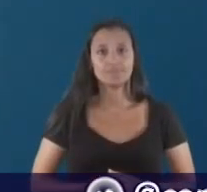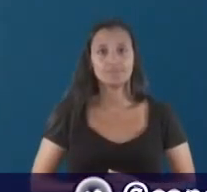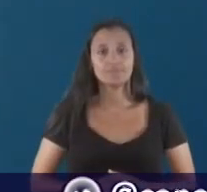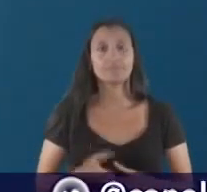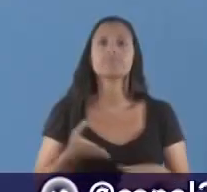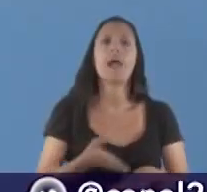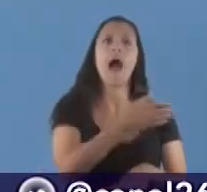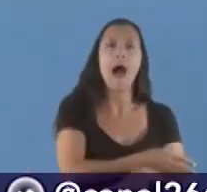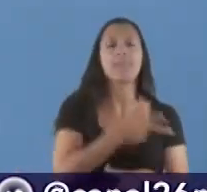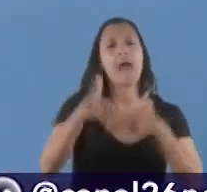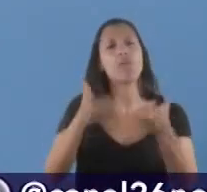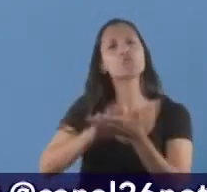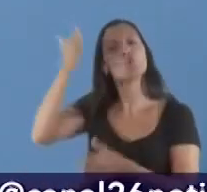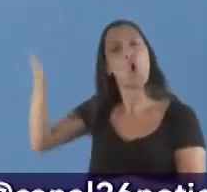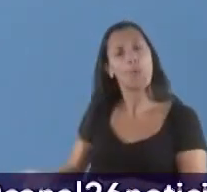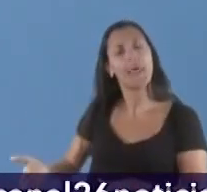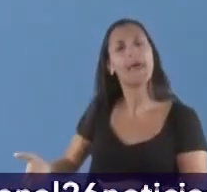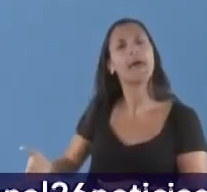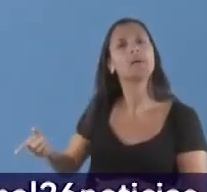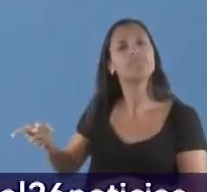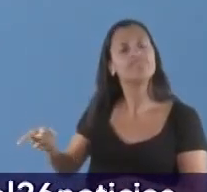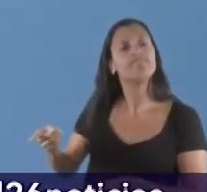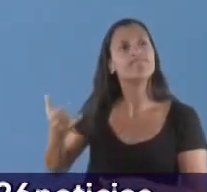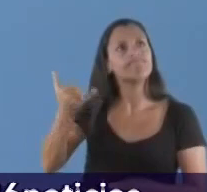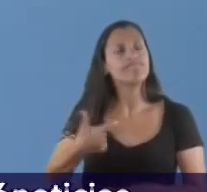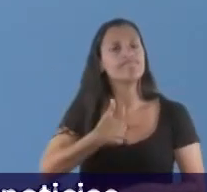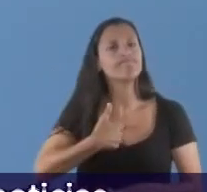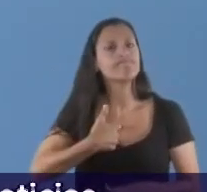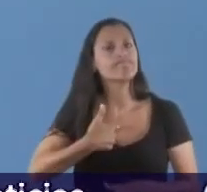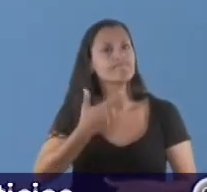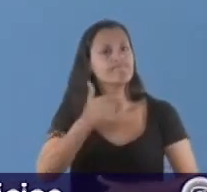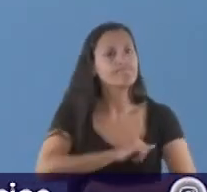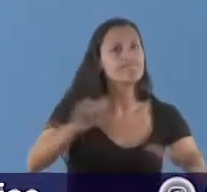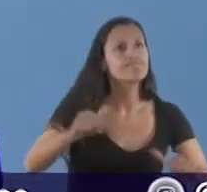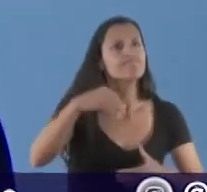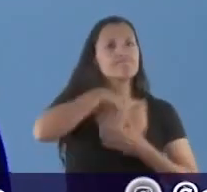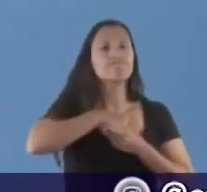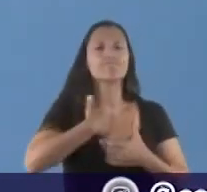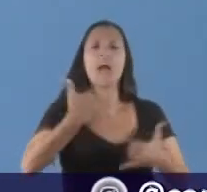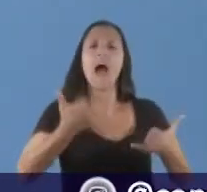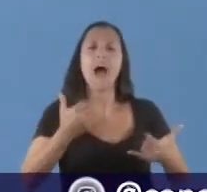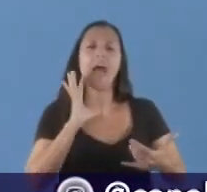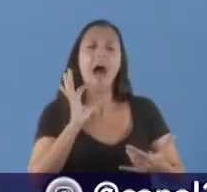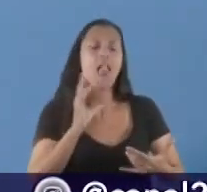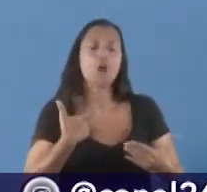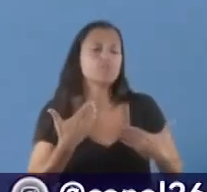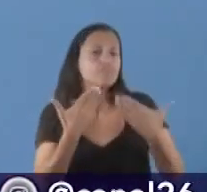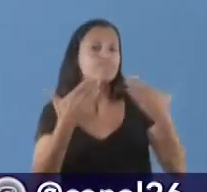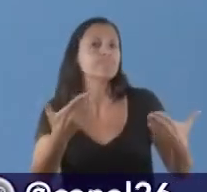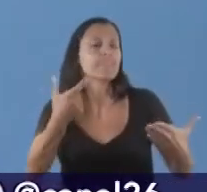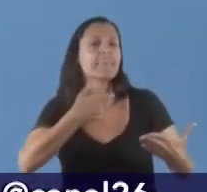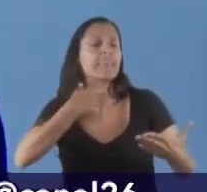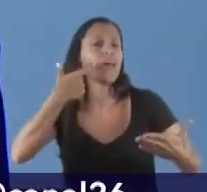Antes de hablar de Agustín, quiero decirles que tengo una profunda gratitud que públicamente quiero